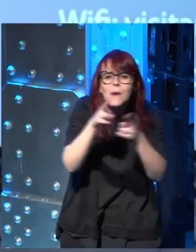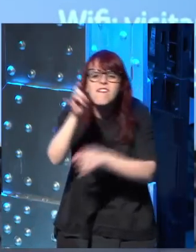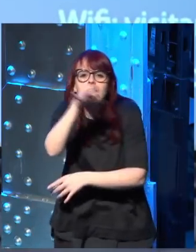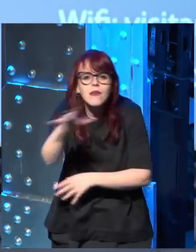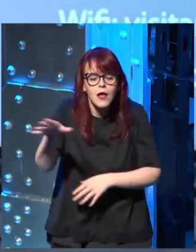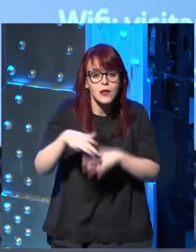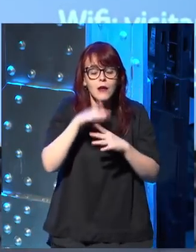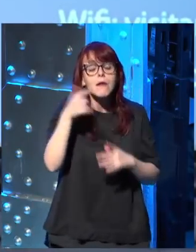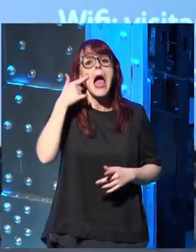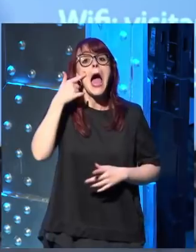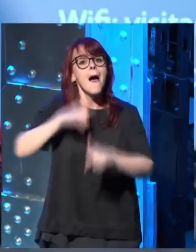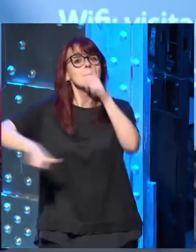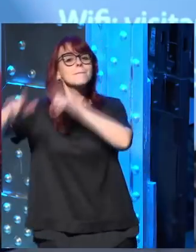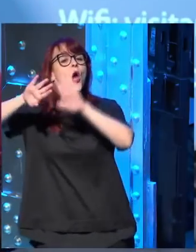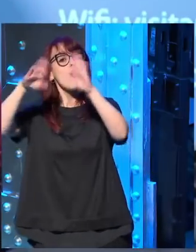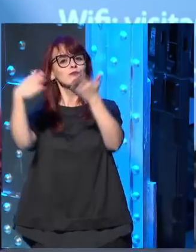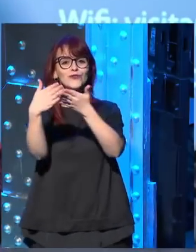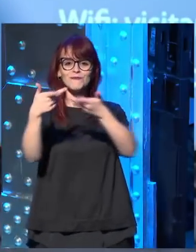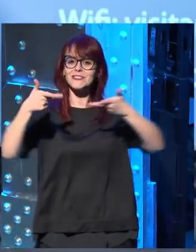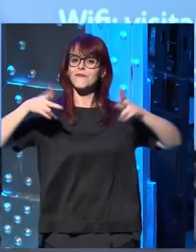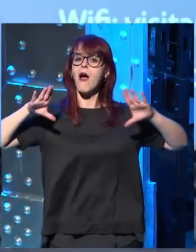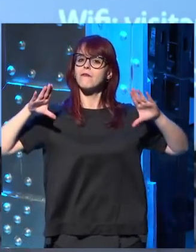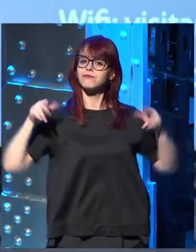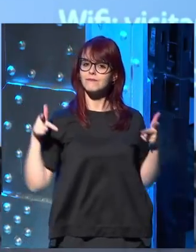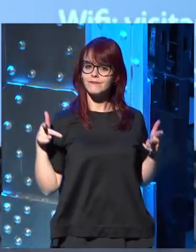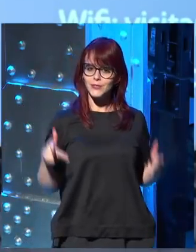Viaja a otros mundos sin moverte del sofá.